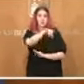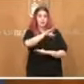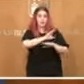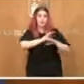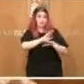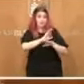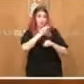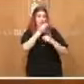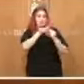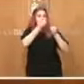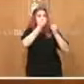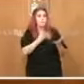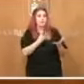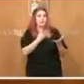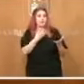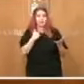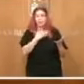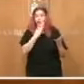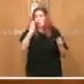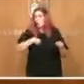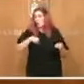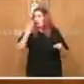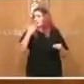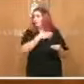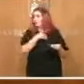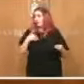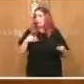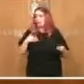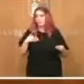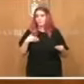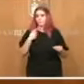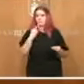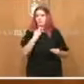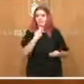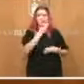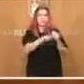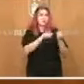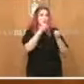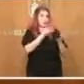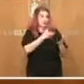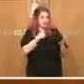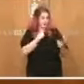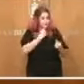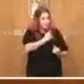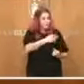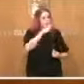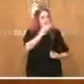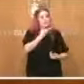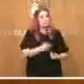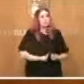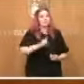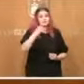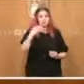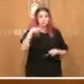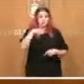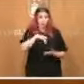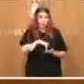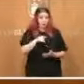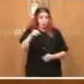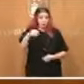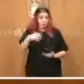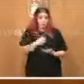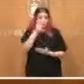Y créame, nada me gustaría más que poder decirle que lo han hecho bien, porque lo más importante hoy para todos nosotros y